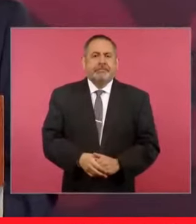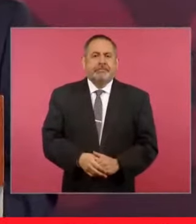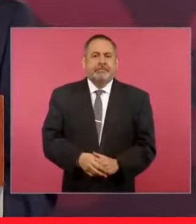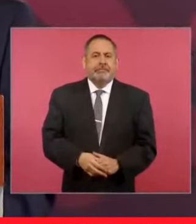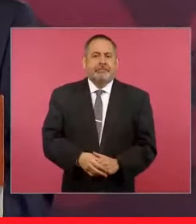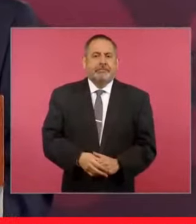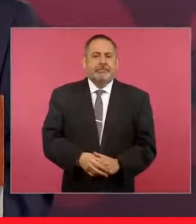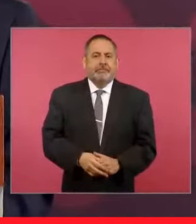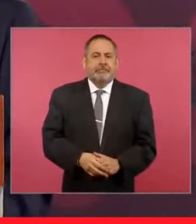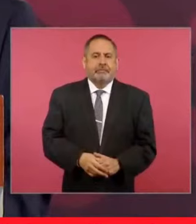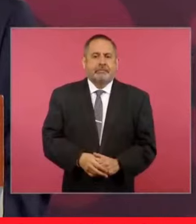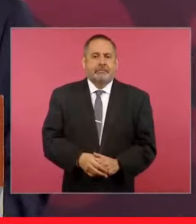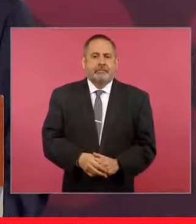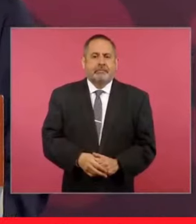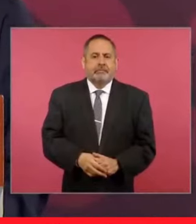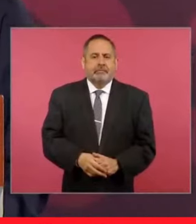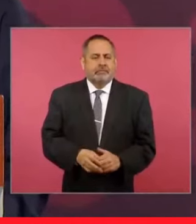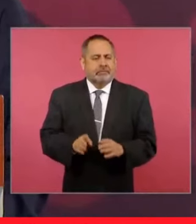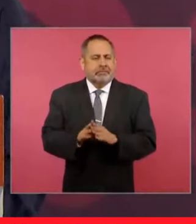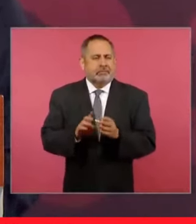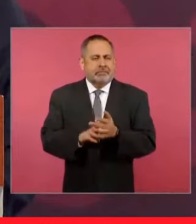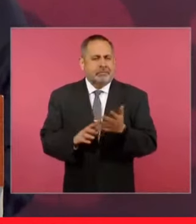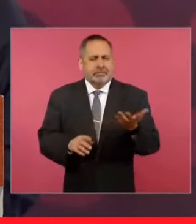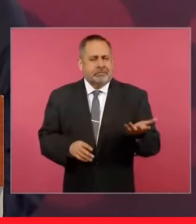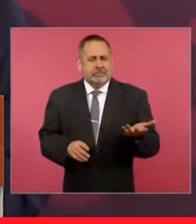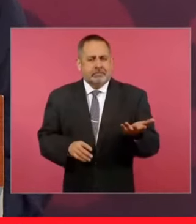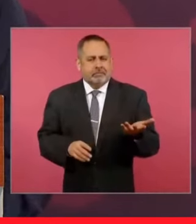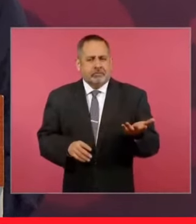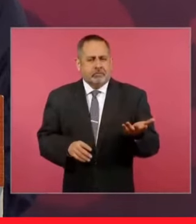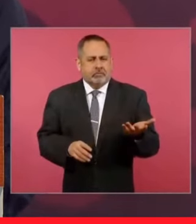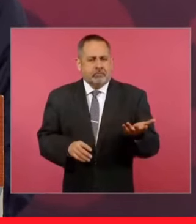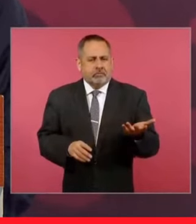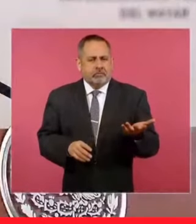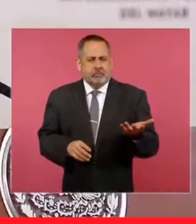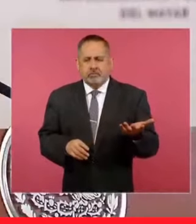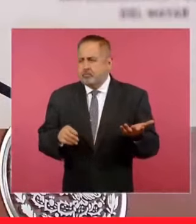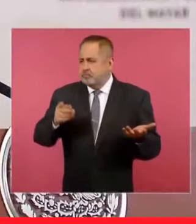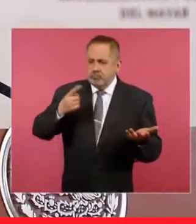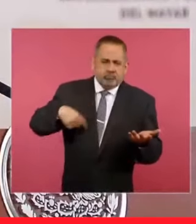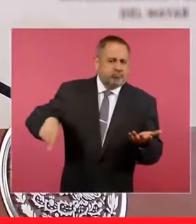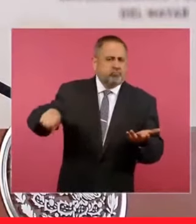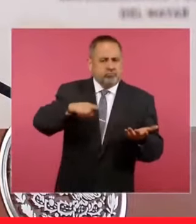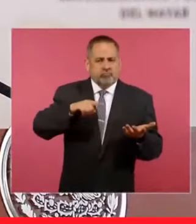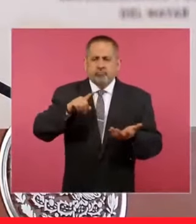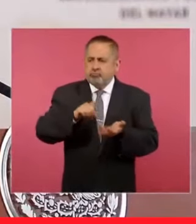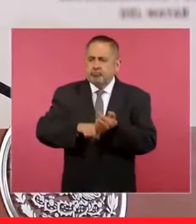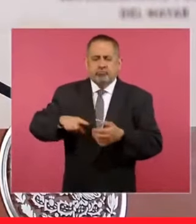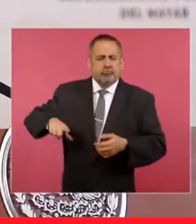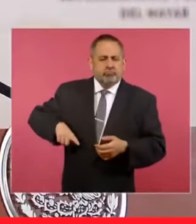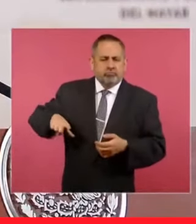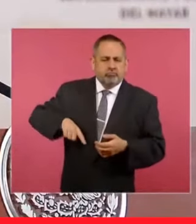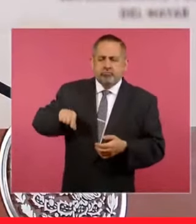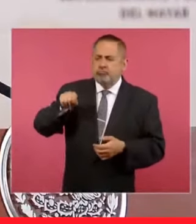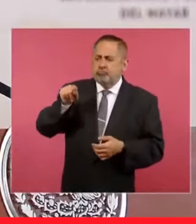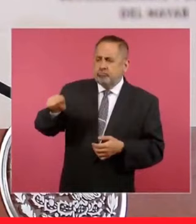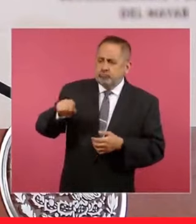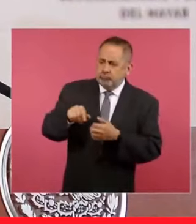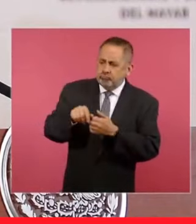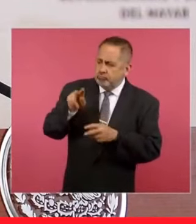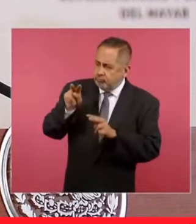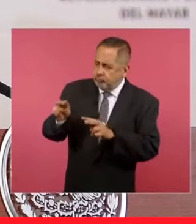cóm la vida pública no se va a